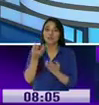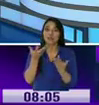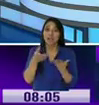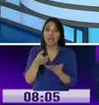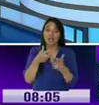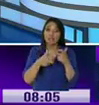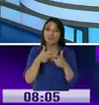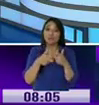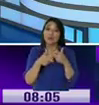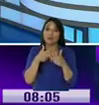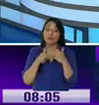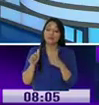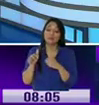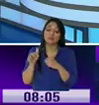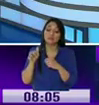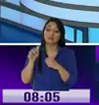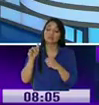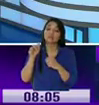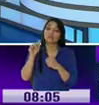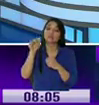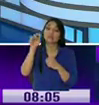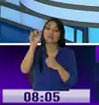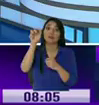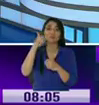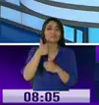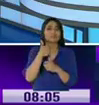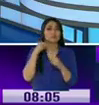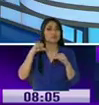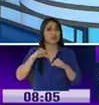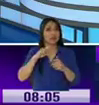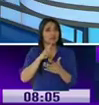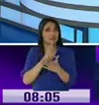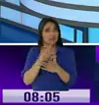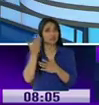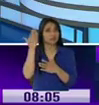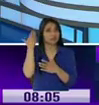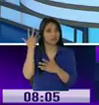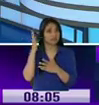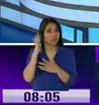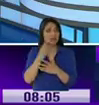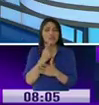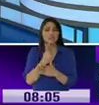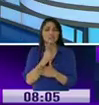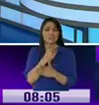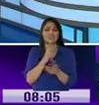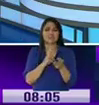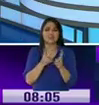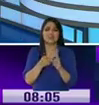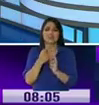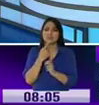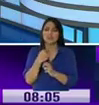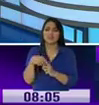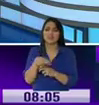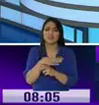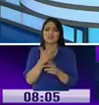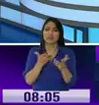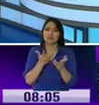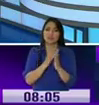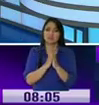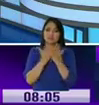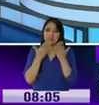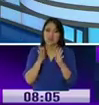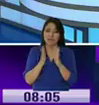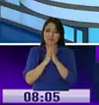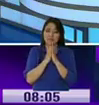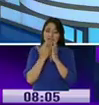unas escalinatas que están en pésimas condiciones estado. Desde Terrible. Hace rato. ¿Qué dicen los vecinos? Y tal vez es que han pedido ya las